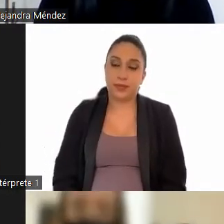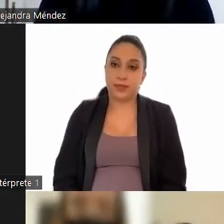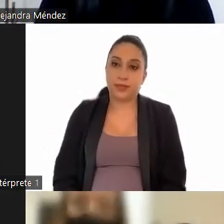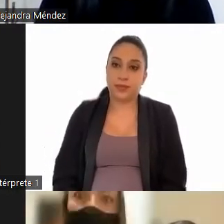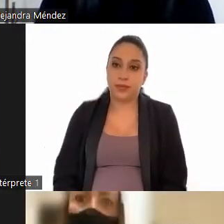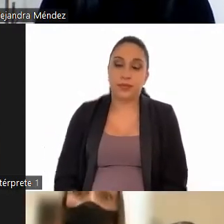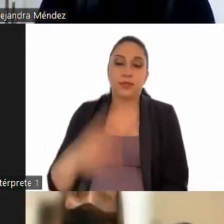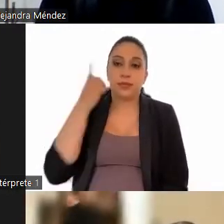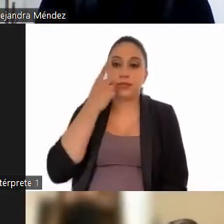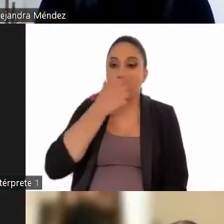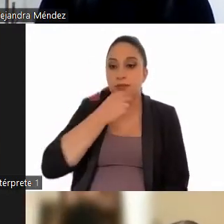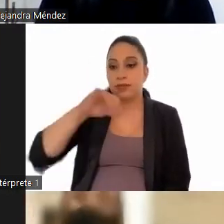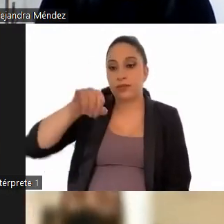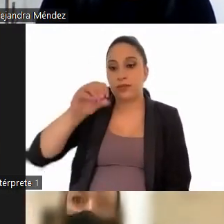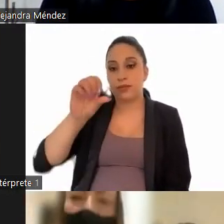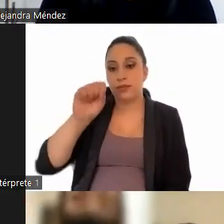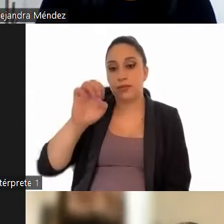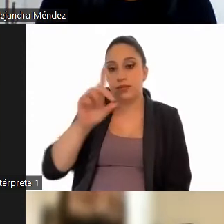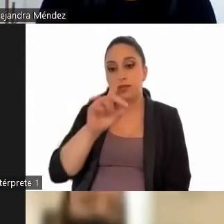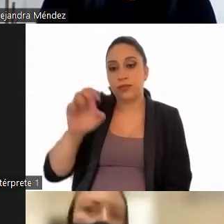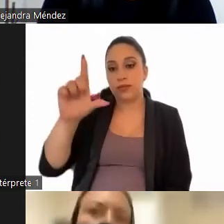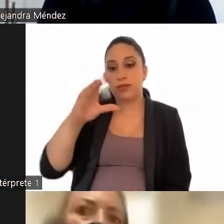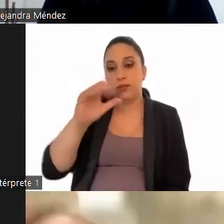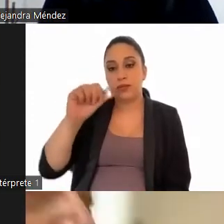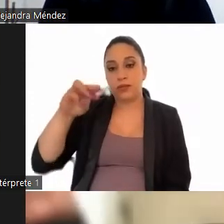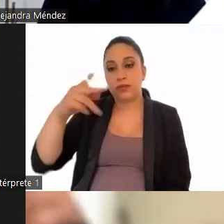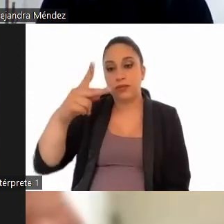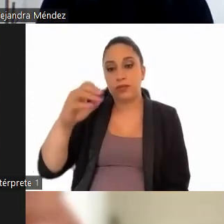Diputado José Martín del Campo Castañeda.